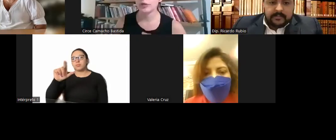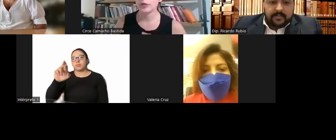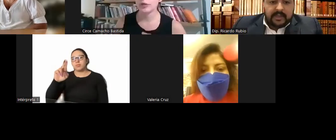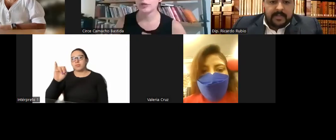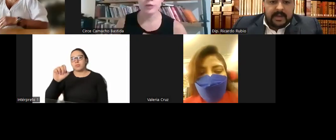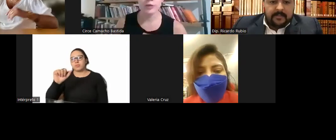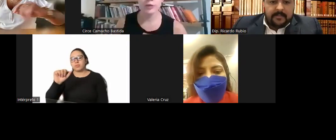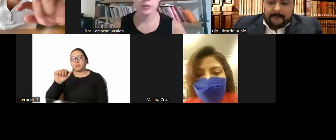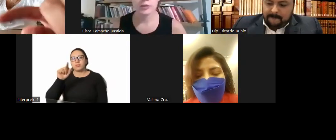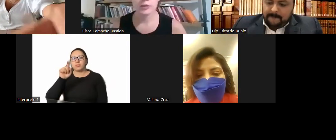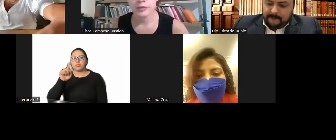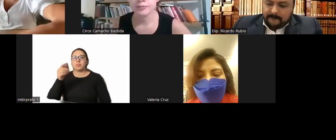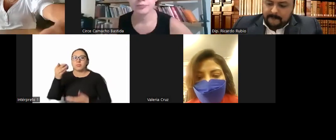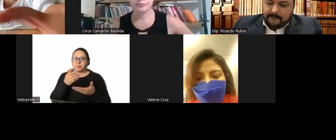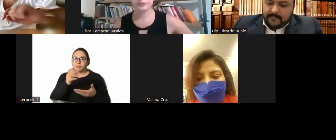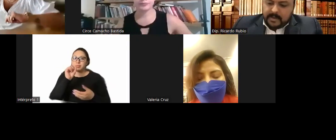Diputada Miriam.